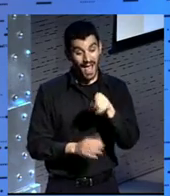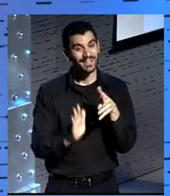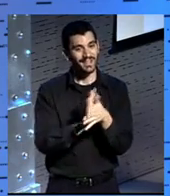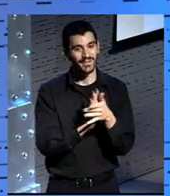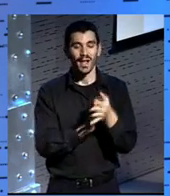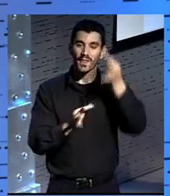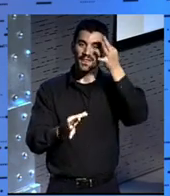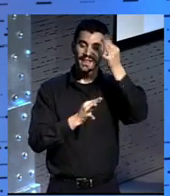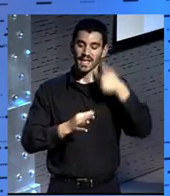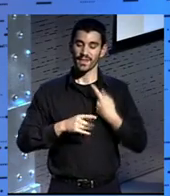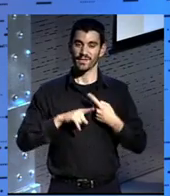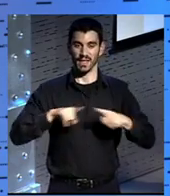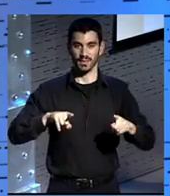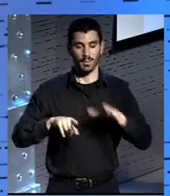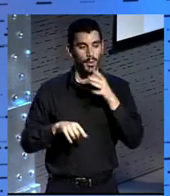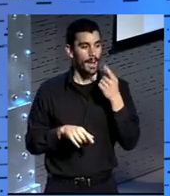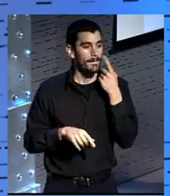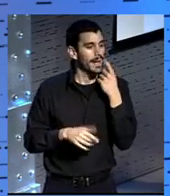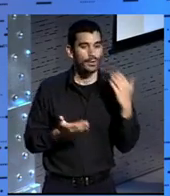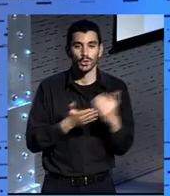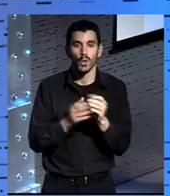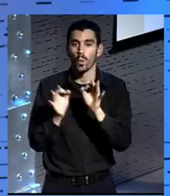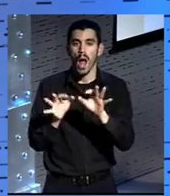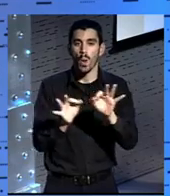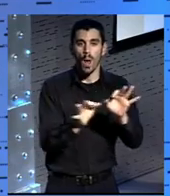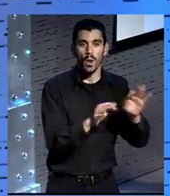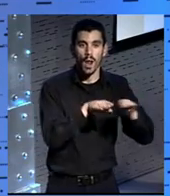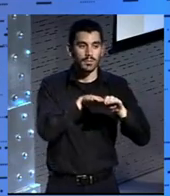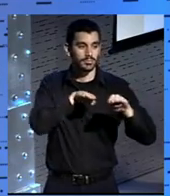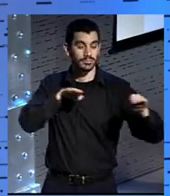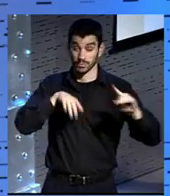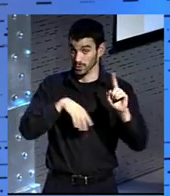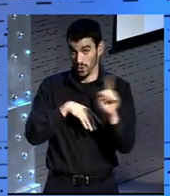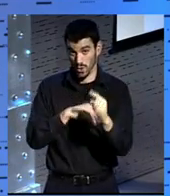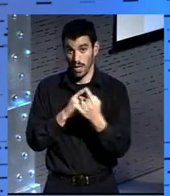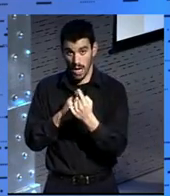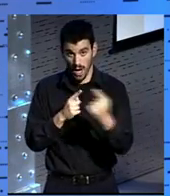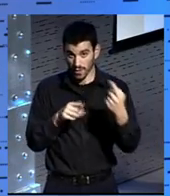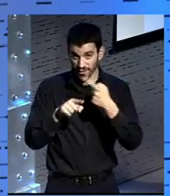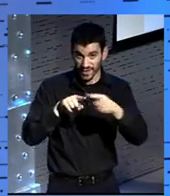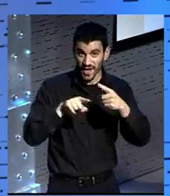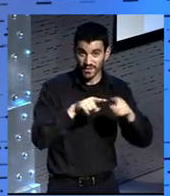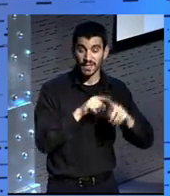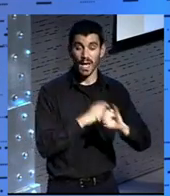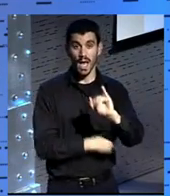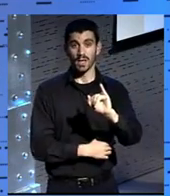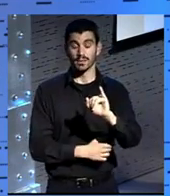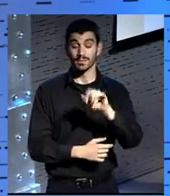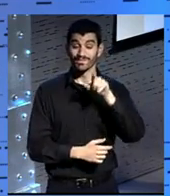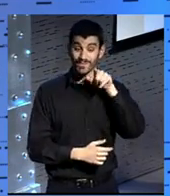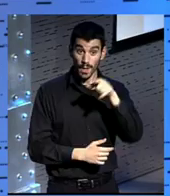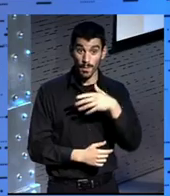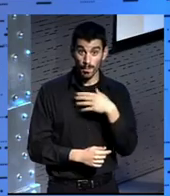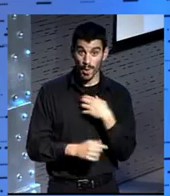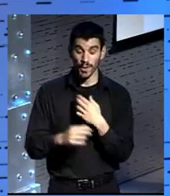porque no todos los bancos somos iguales, no todas las organizaciones son iguales, y en definitiva pues ese acceso, esa